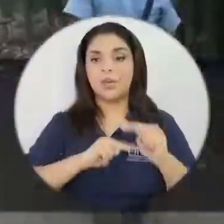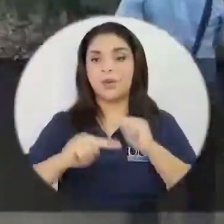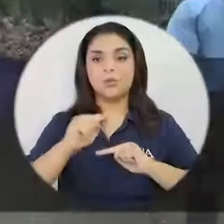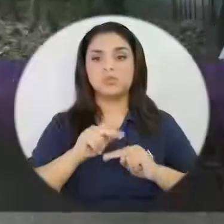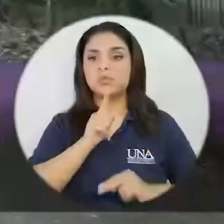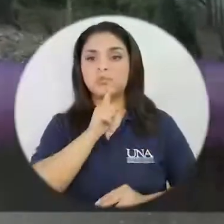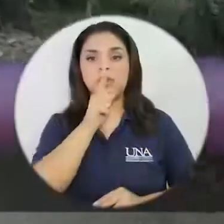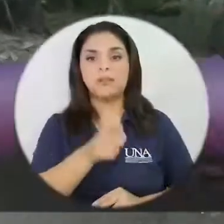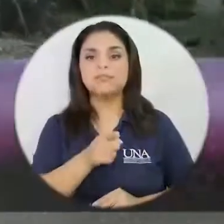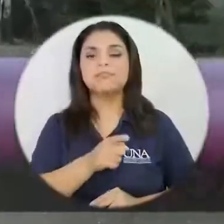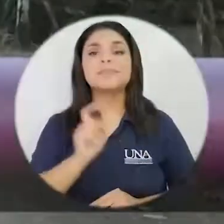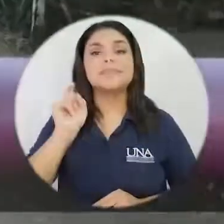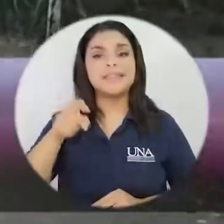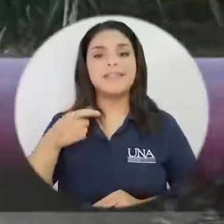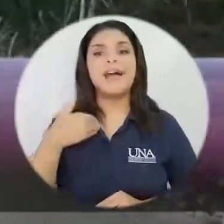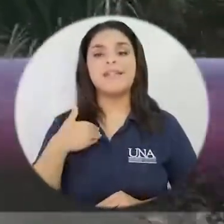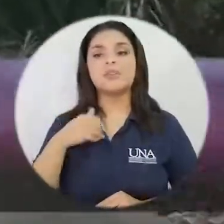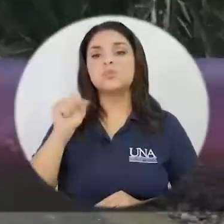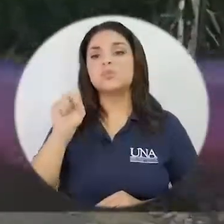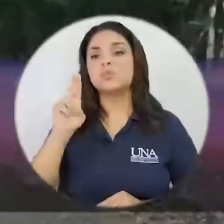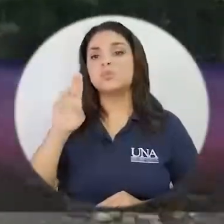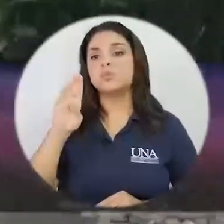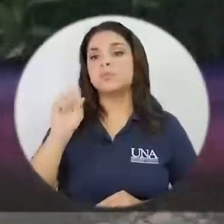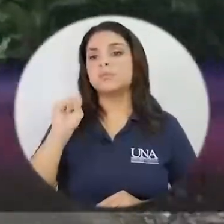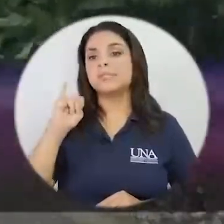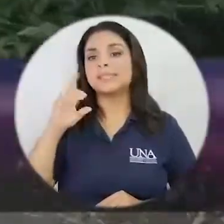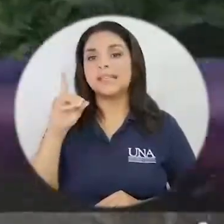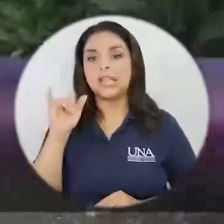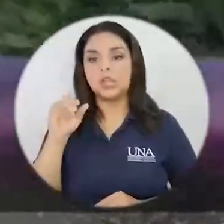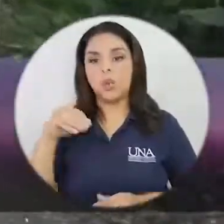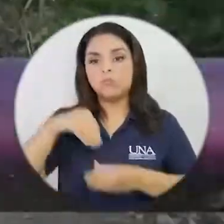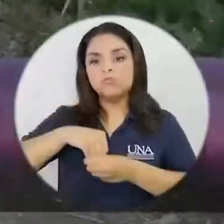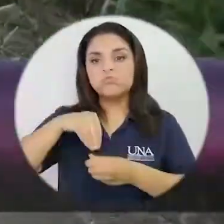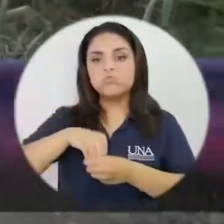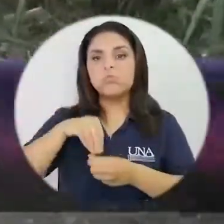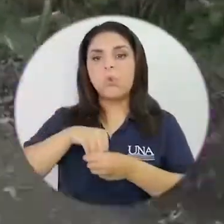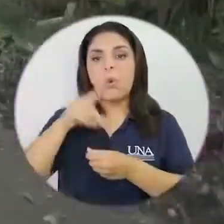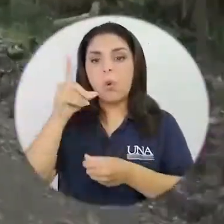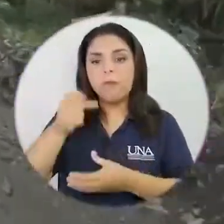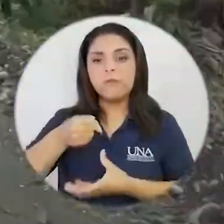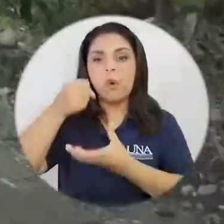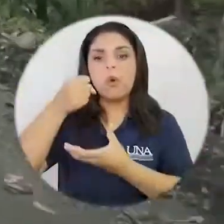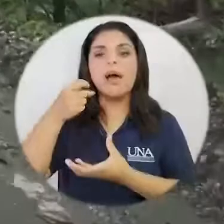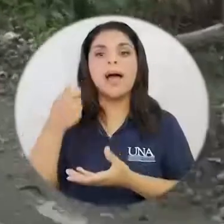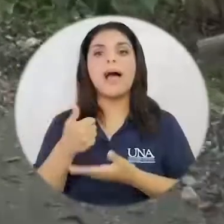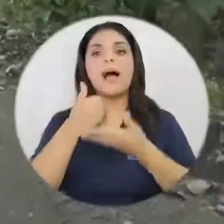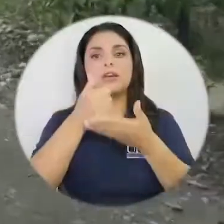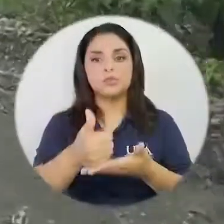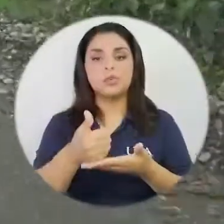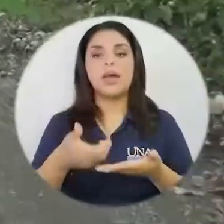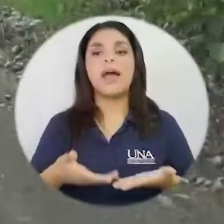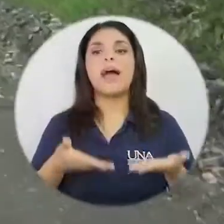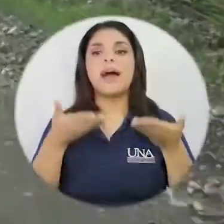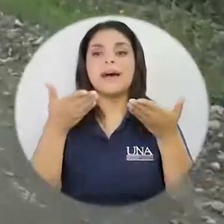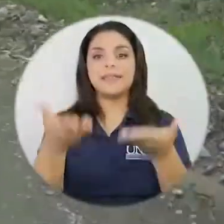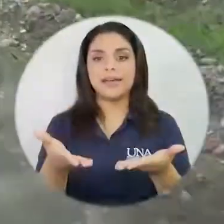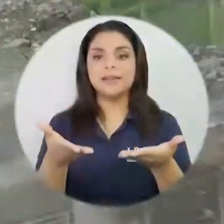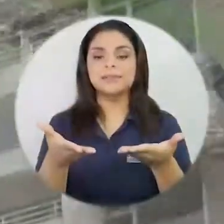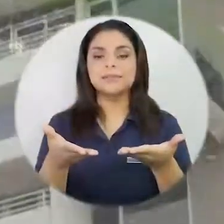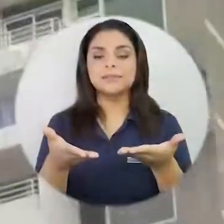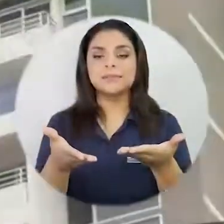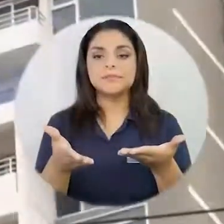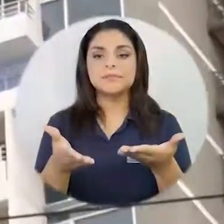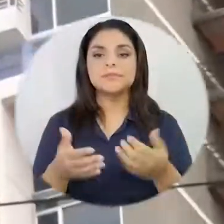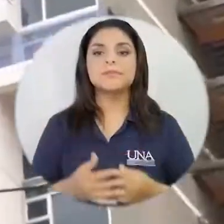negocio. Realmente tiene que haber un subsidio, que tiene que formarse un fondo que llegue y ayude al